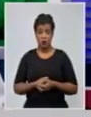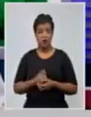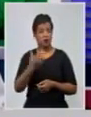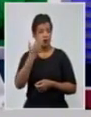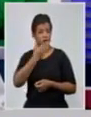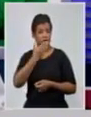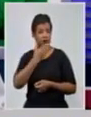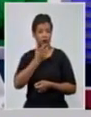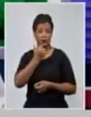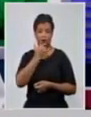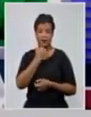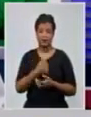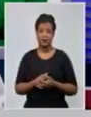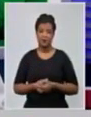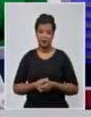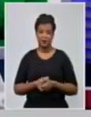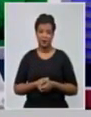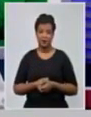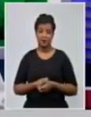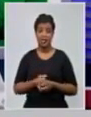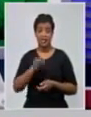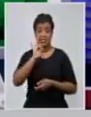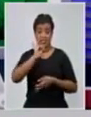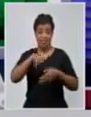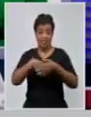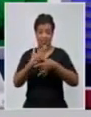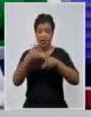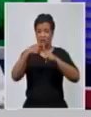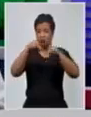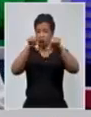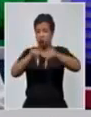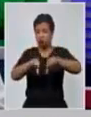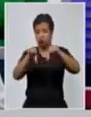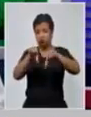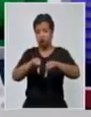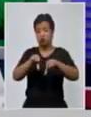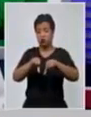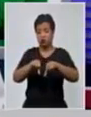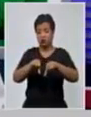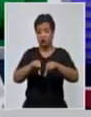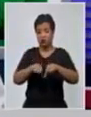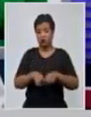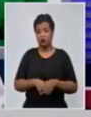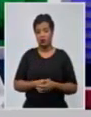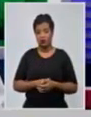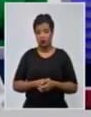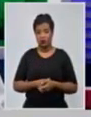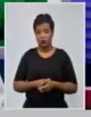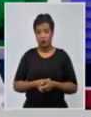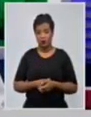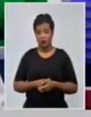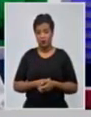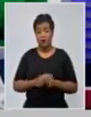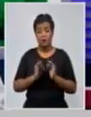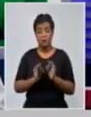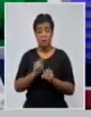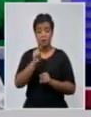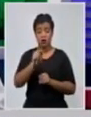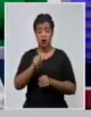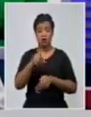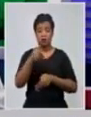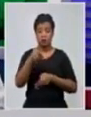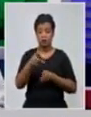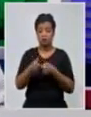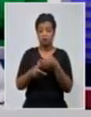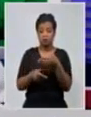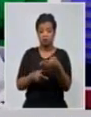7 de ellos en terapia intensiva, pues ya tuvo una evolución